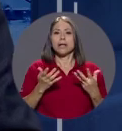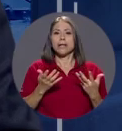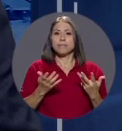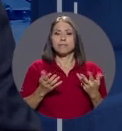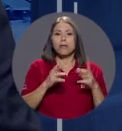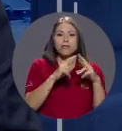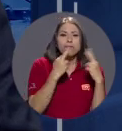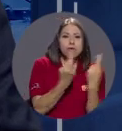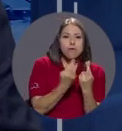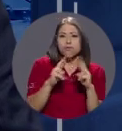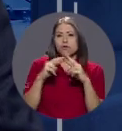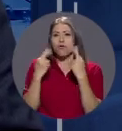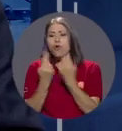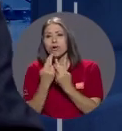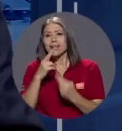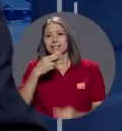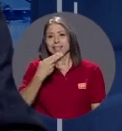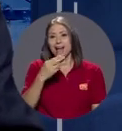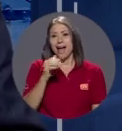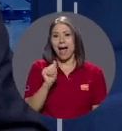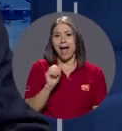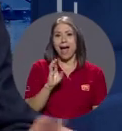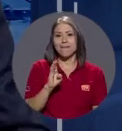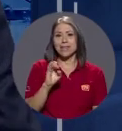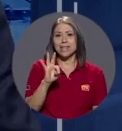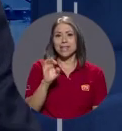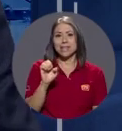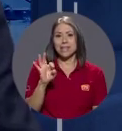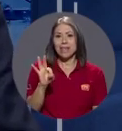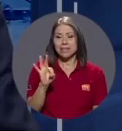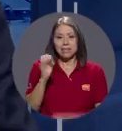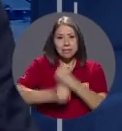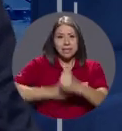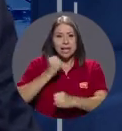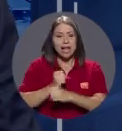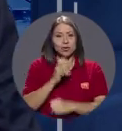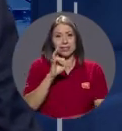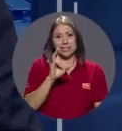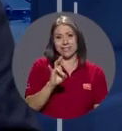diferentes reuniones de hábitat en el año 76,